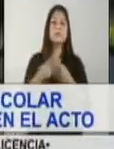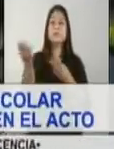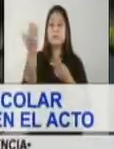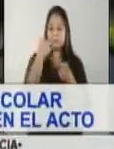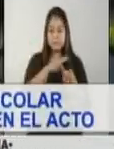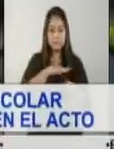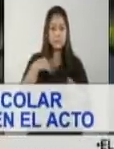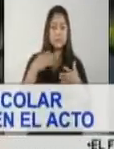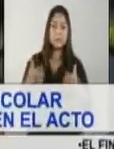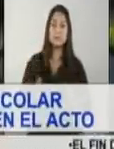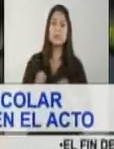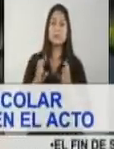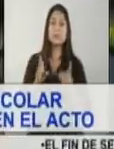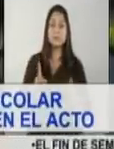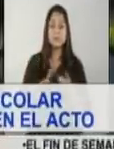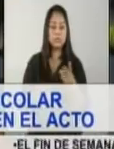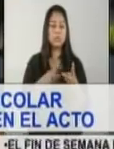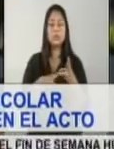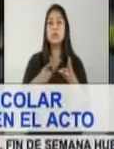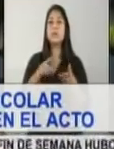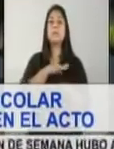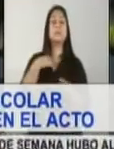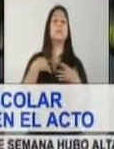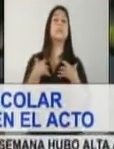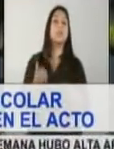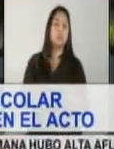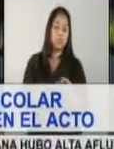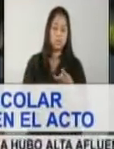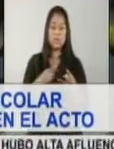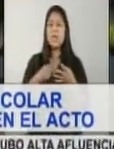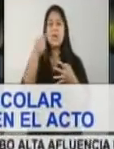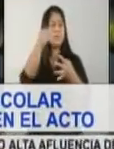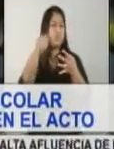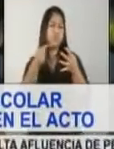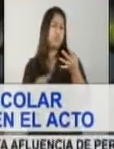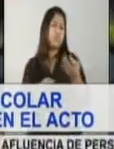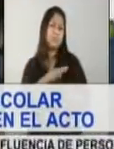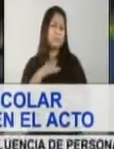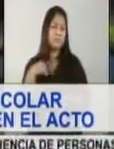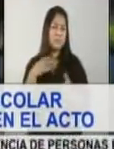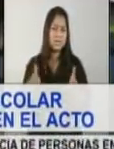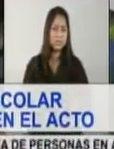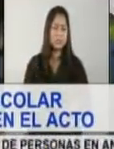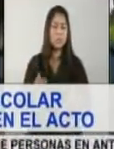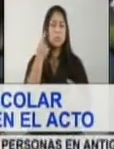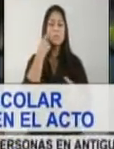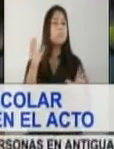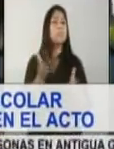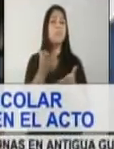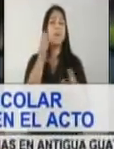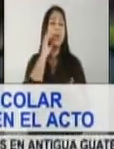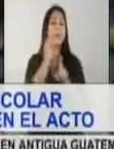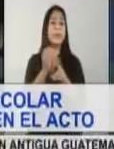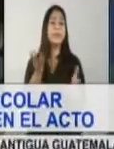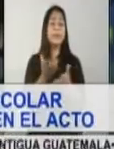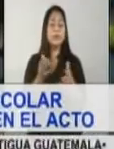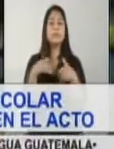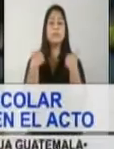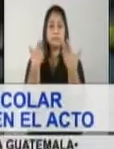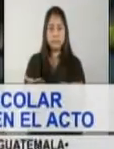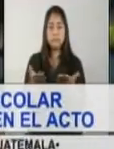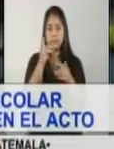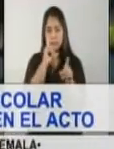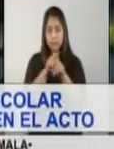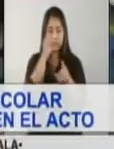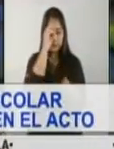ministra de Educación, a la ministra de Salud, perdón, y a muchos otros funcionarios con el propósito de poder llevar un